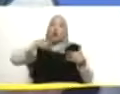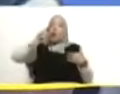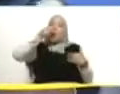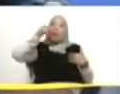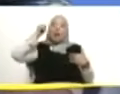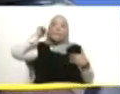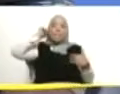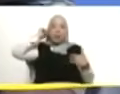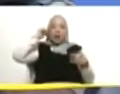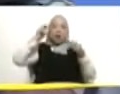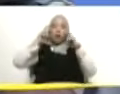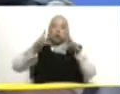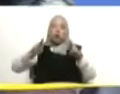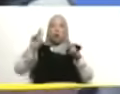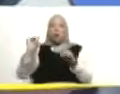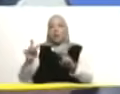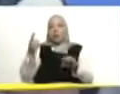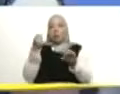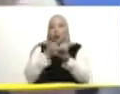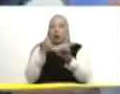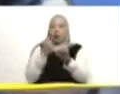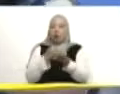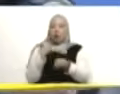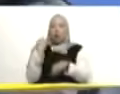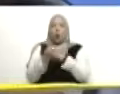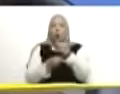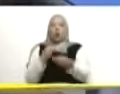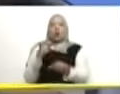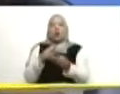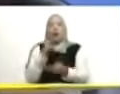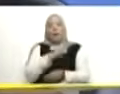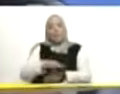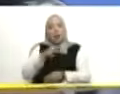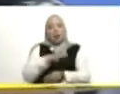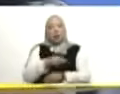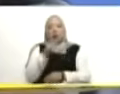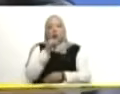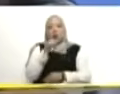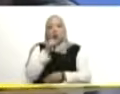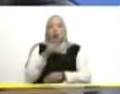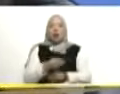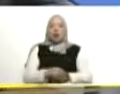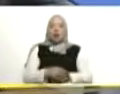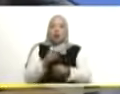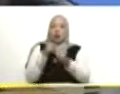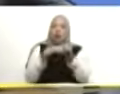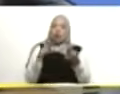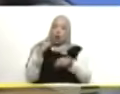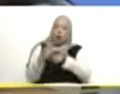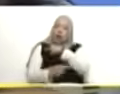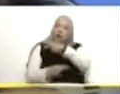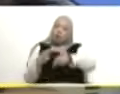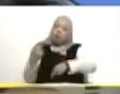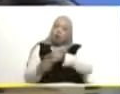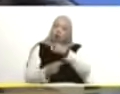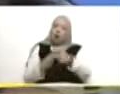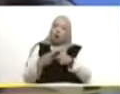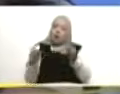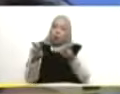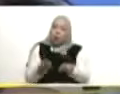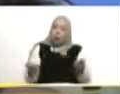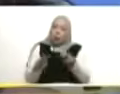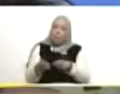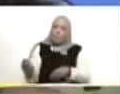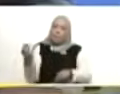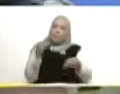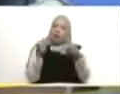mujeres vieron por primera vez con misiones como nuestra misión Milagro. Pero es que nuestra revolución en definitiva ha sido